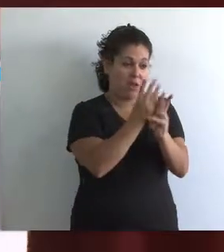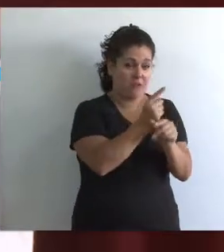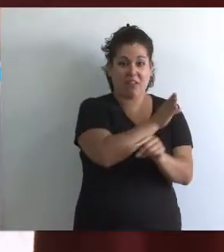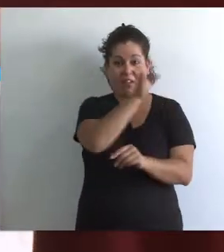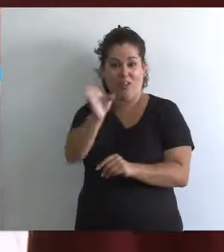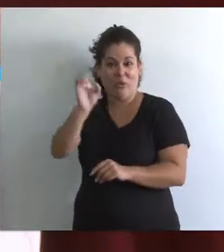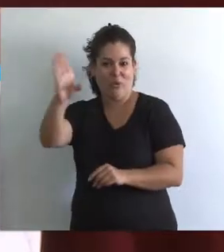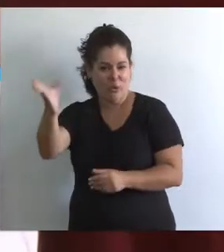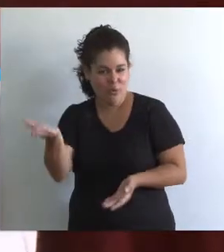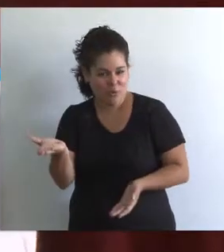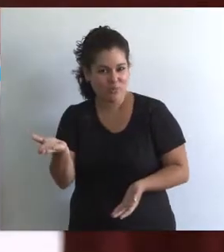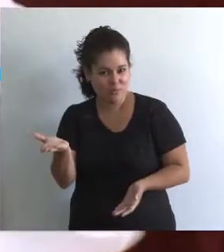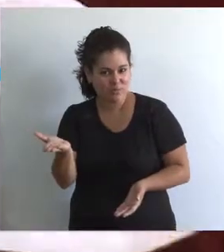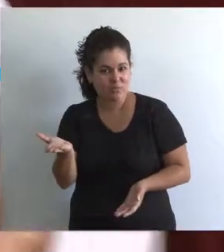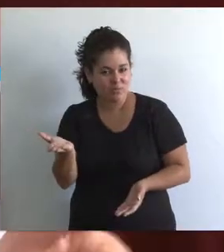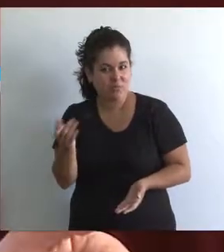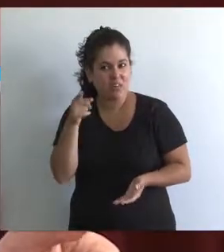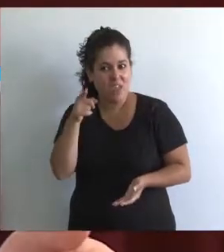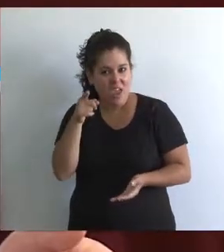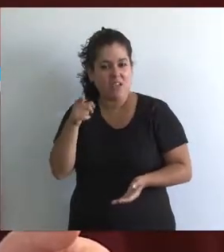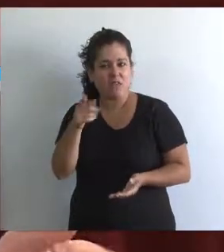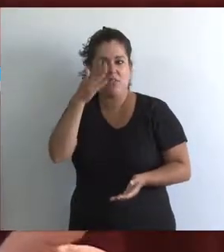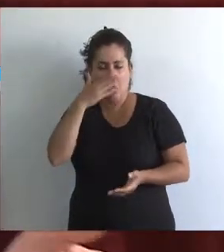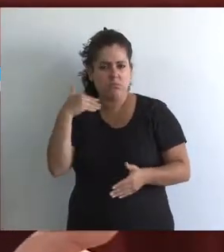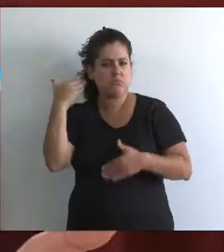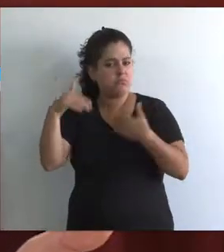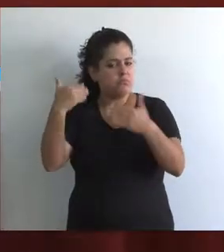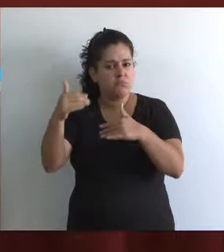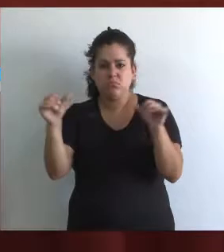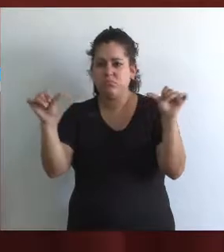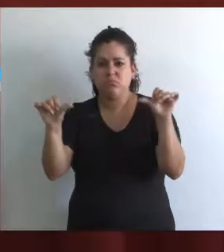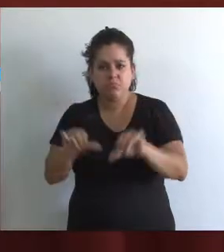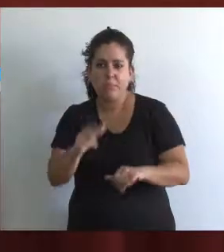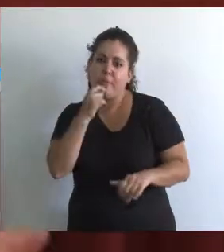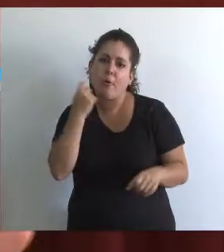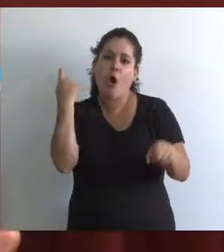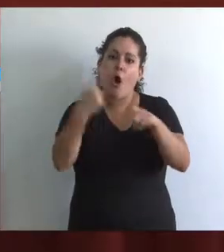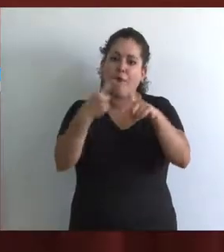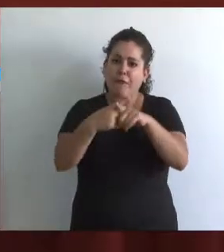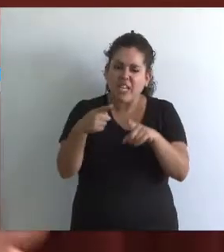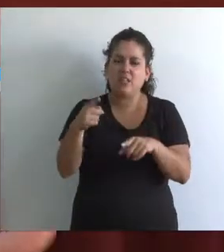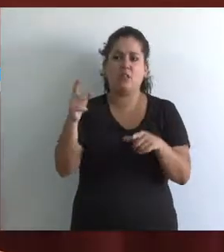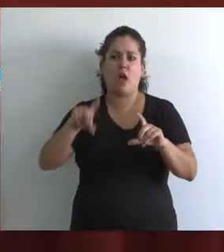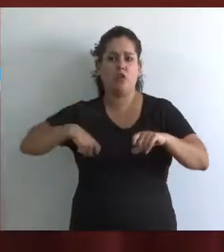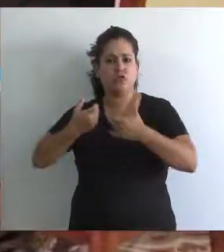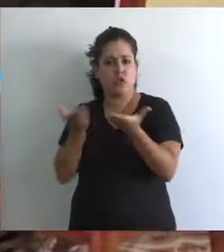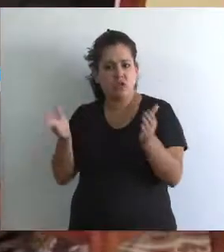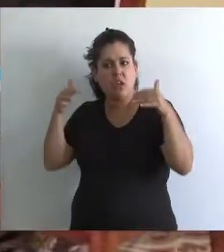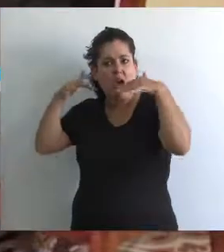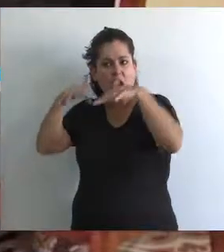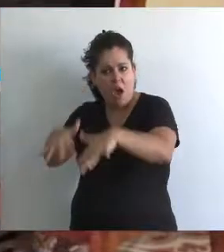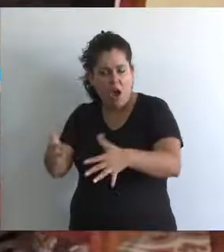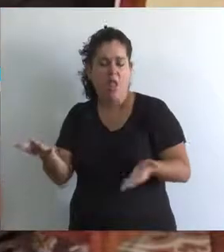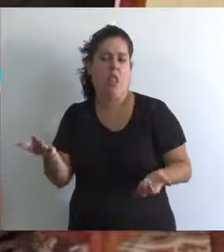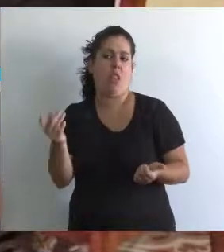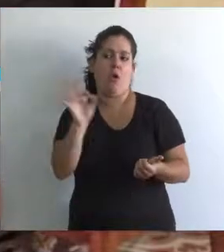la escuela también crecía el club. Y en el club se practicaban no solo deportes, sino las fiestas sociales, se debatía política, se